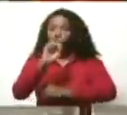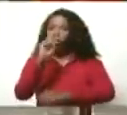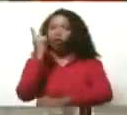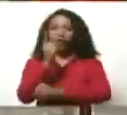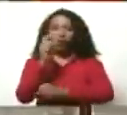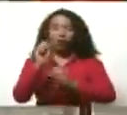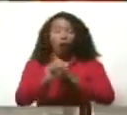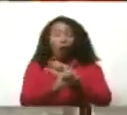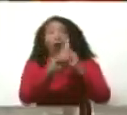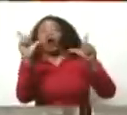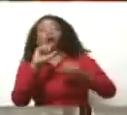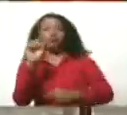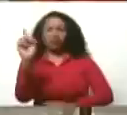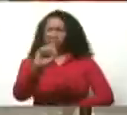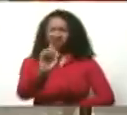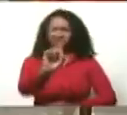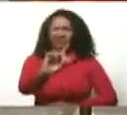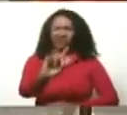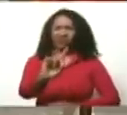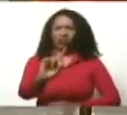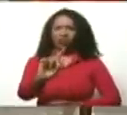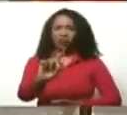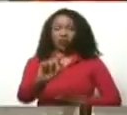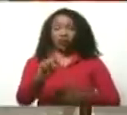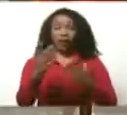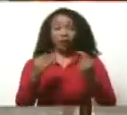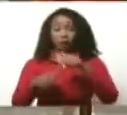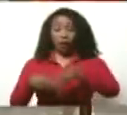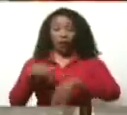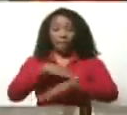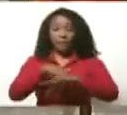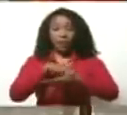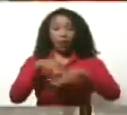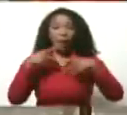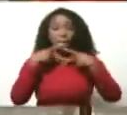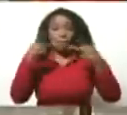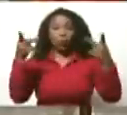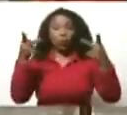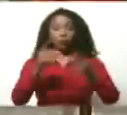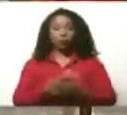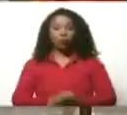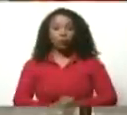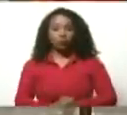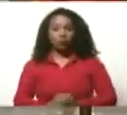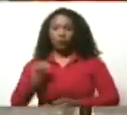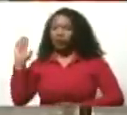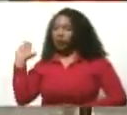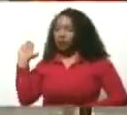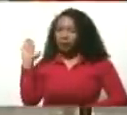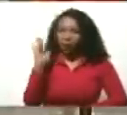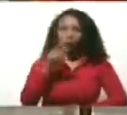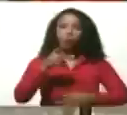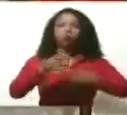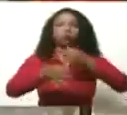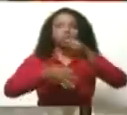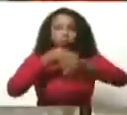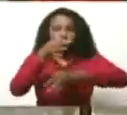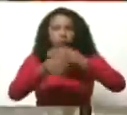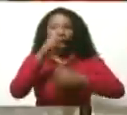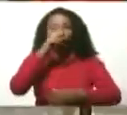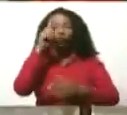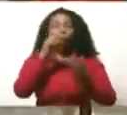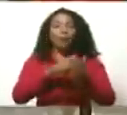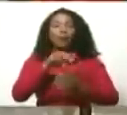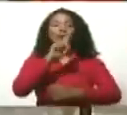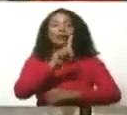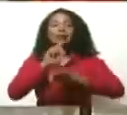sorprenderse, en tanto este Ministerio Público ha venido informando a partir del año